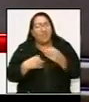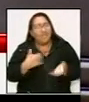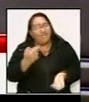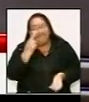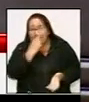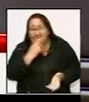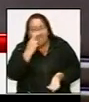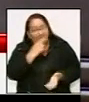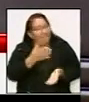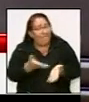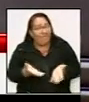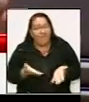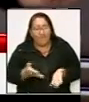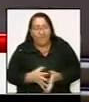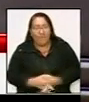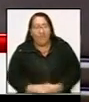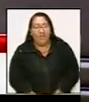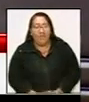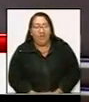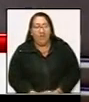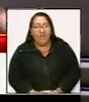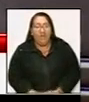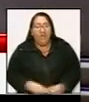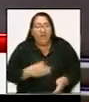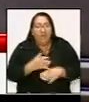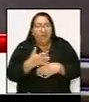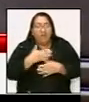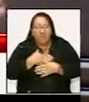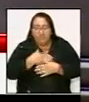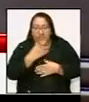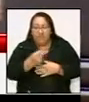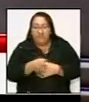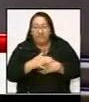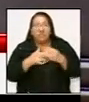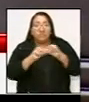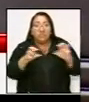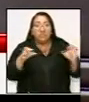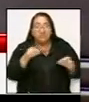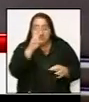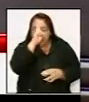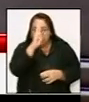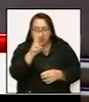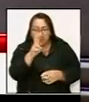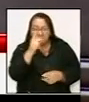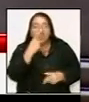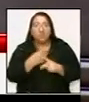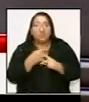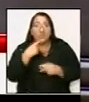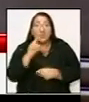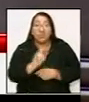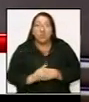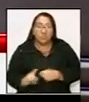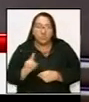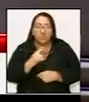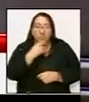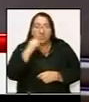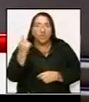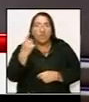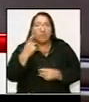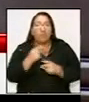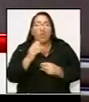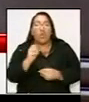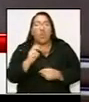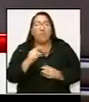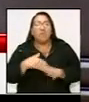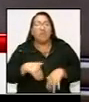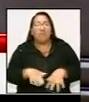extrañeza y a través de un servidor, el pueblo peruano, por estar utilizando a la mujer solo como objeto